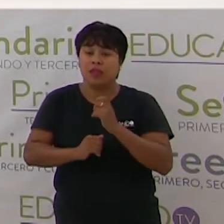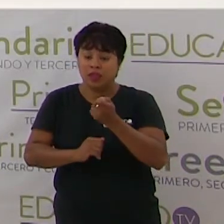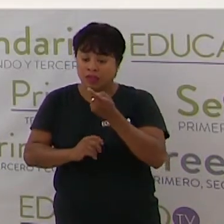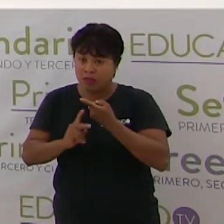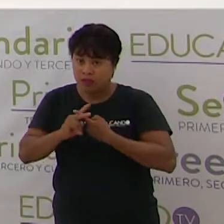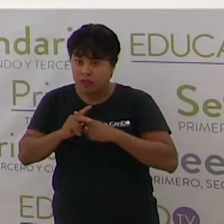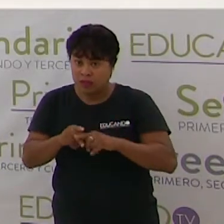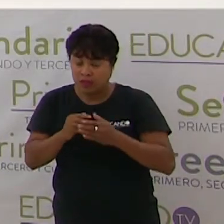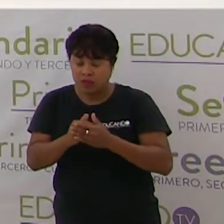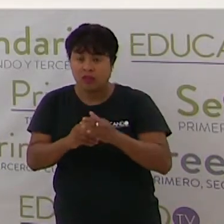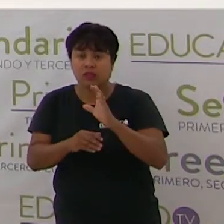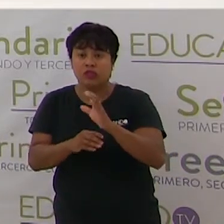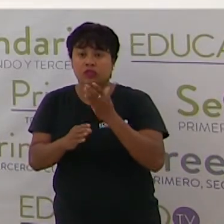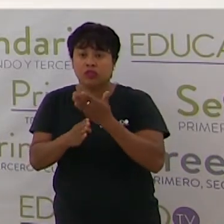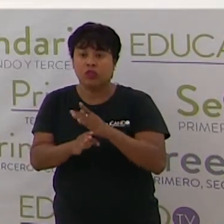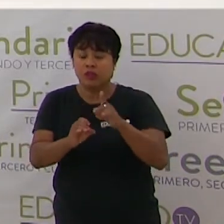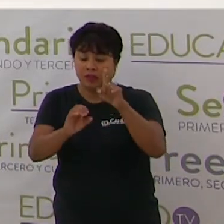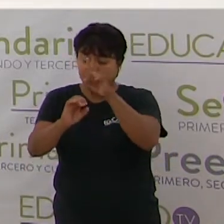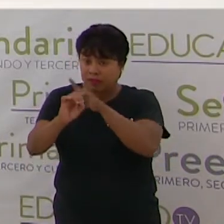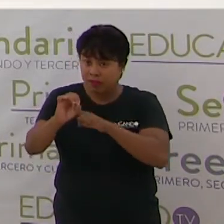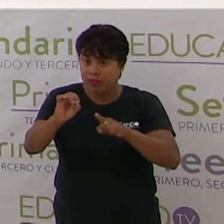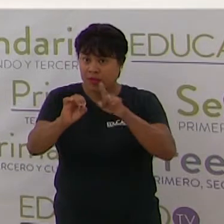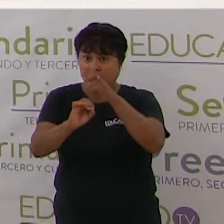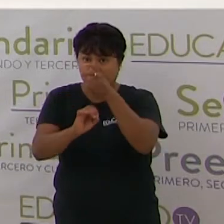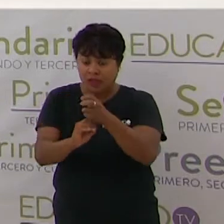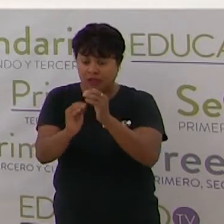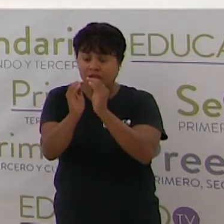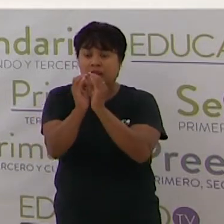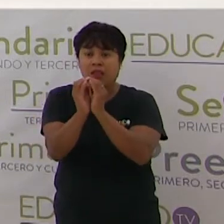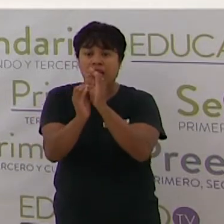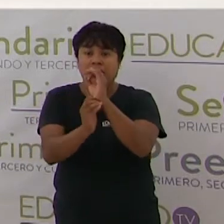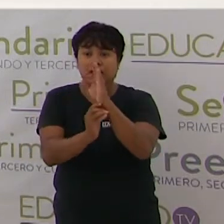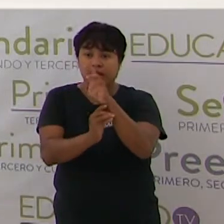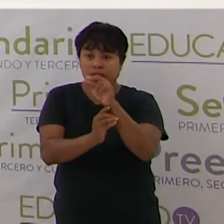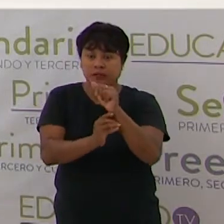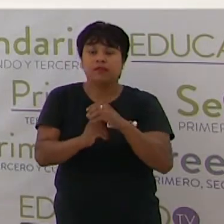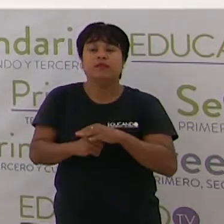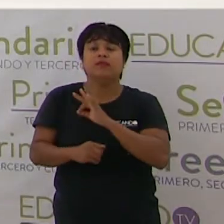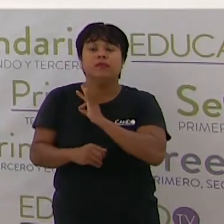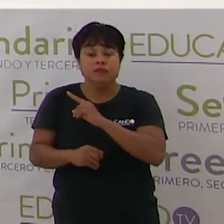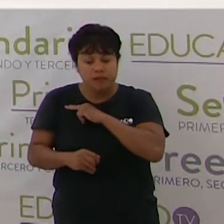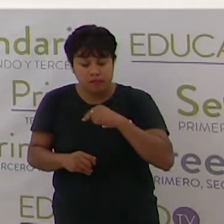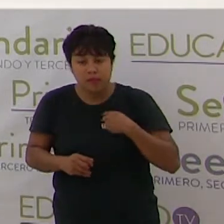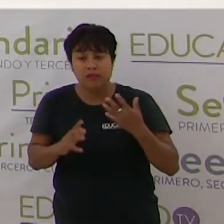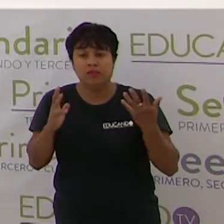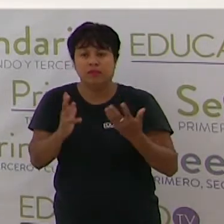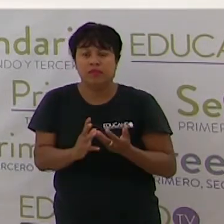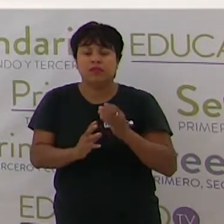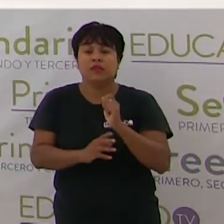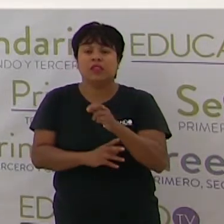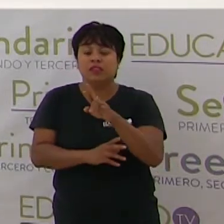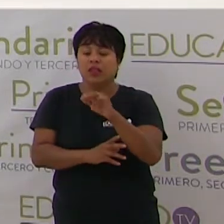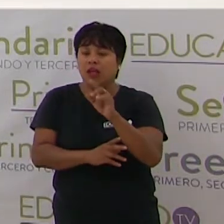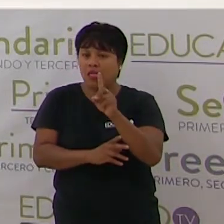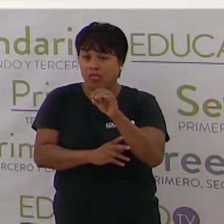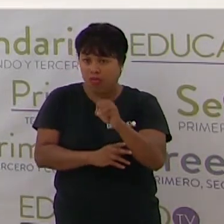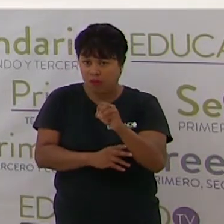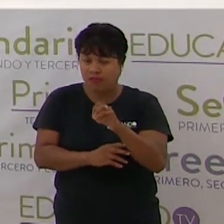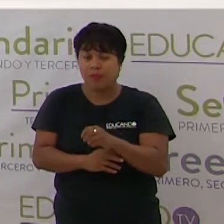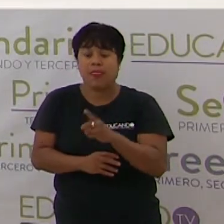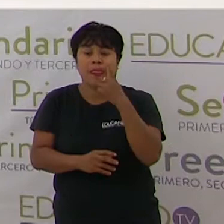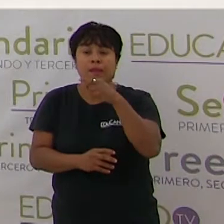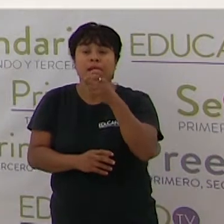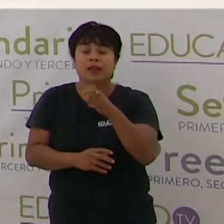la circunferencia de esta esfera pudiéramos determinar el diámetro y el radio. Para ello